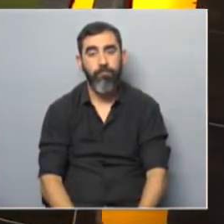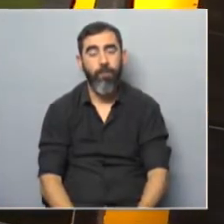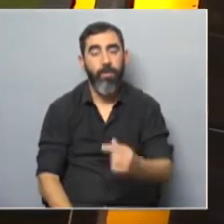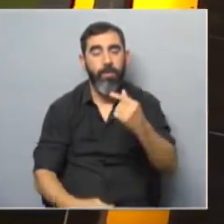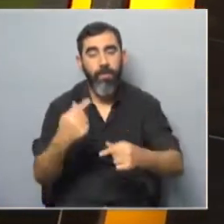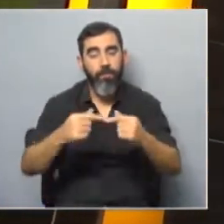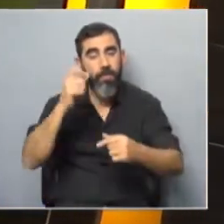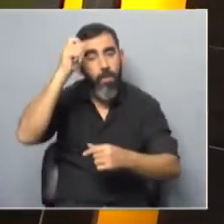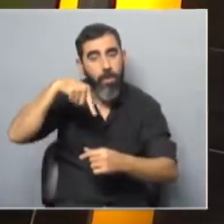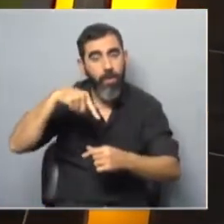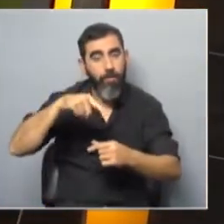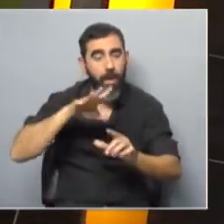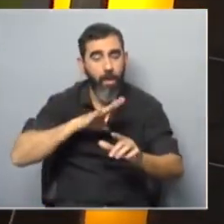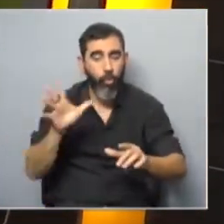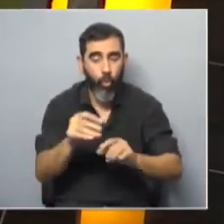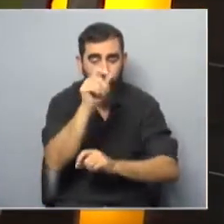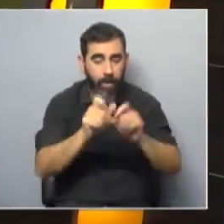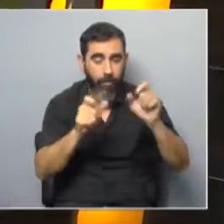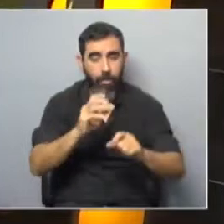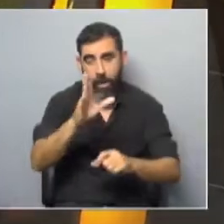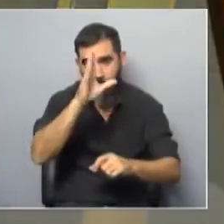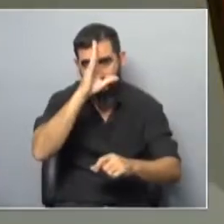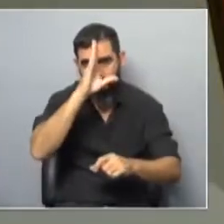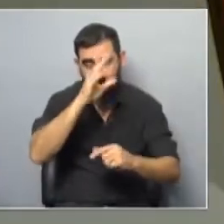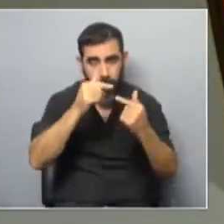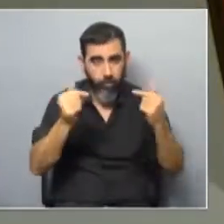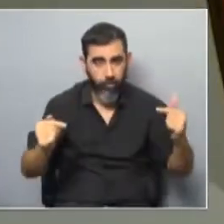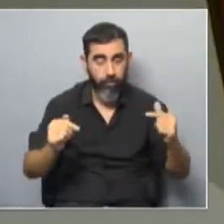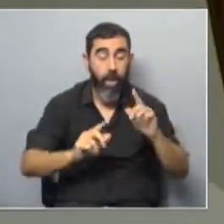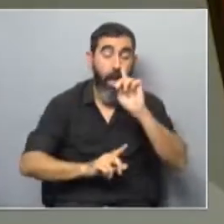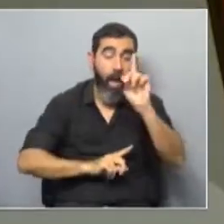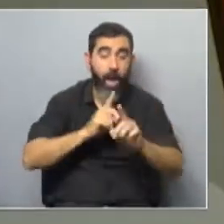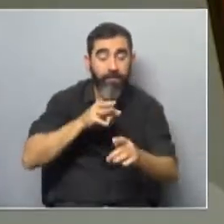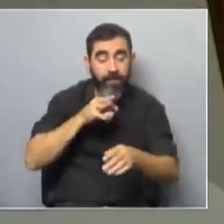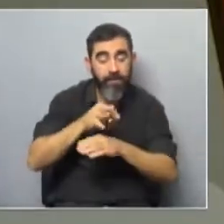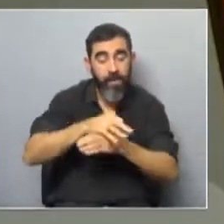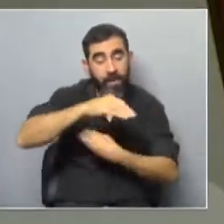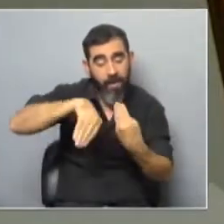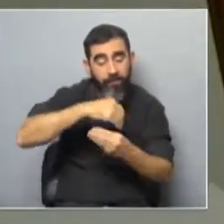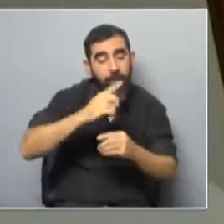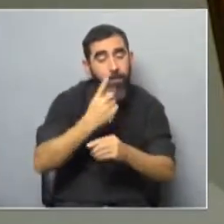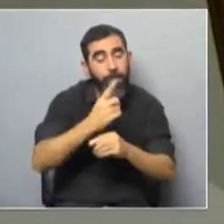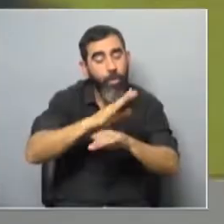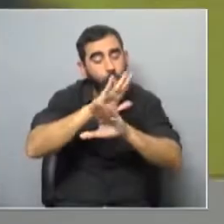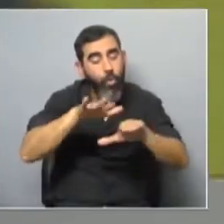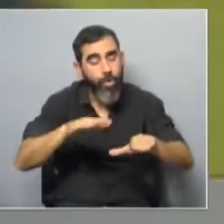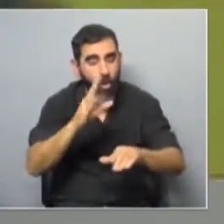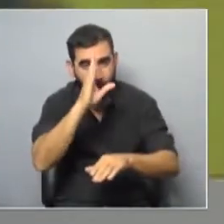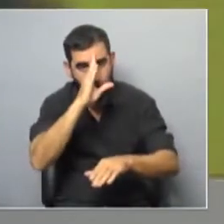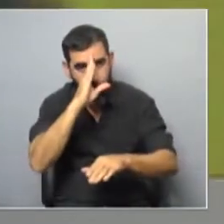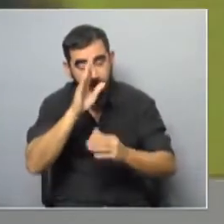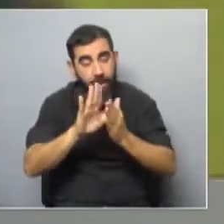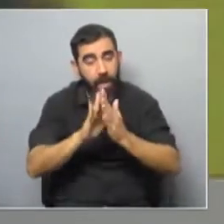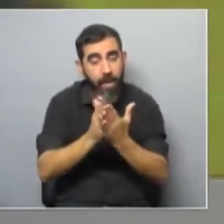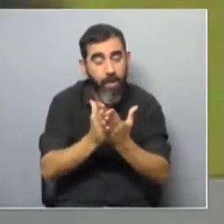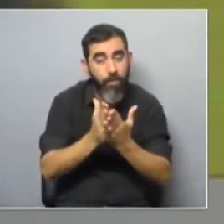Distintas estrategias para llegar a todos los públicos, ¿no? En definitiva, la concientización muchas veces en las familias empieza por los más chicos, ¿no? Exactamente. Bueno, este librito